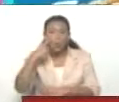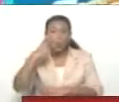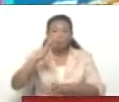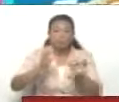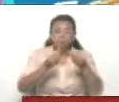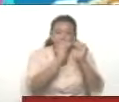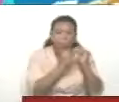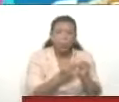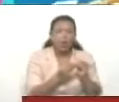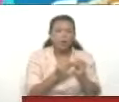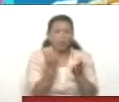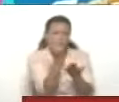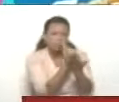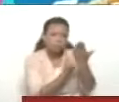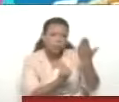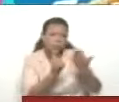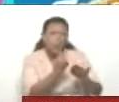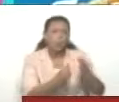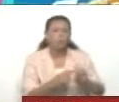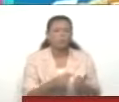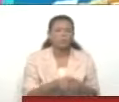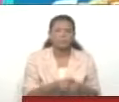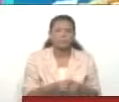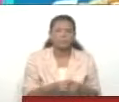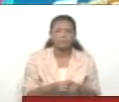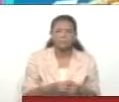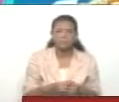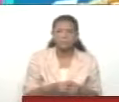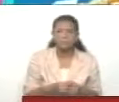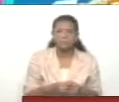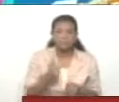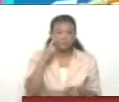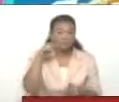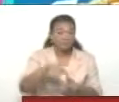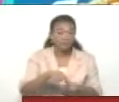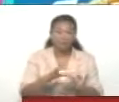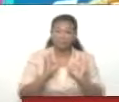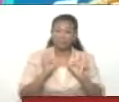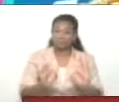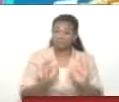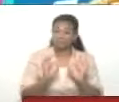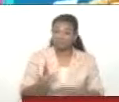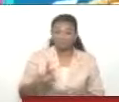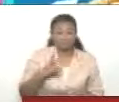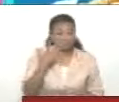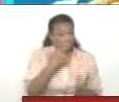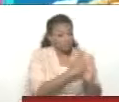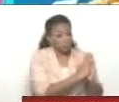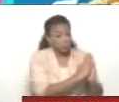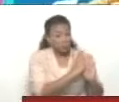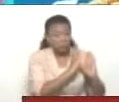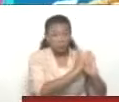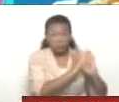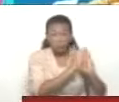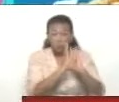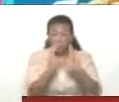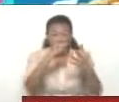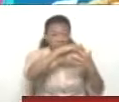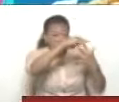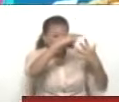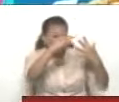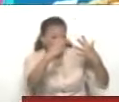disciplinas artísticas, géneros musicales, dancísticos, en el más alto y amplio